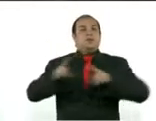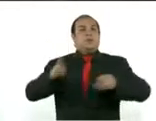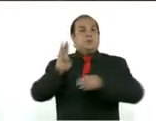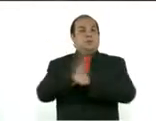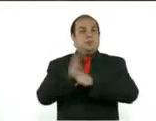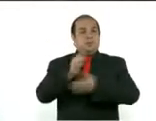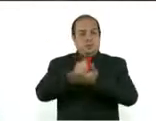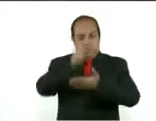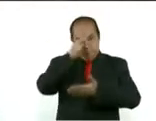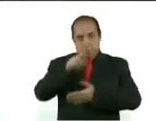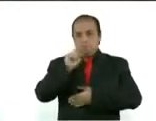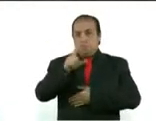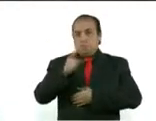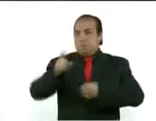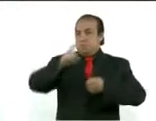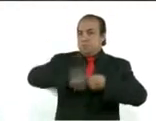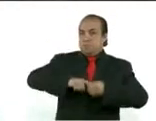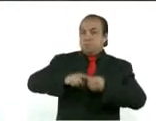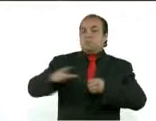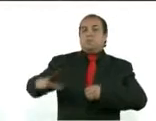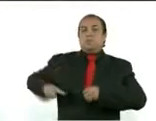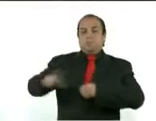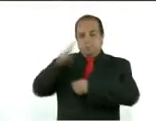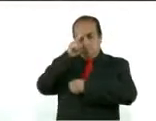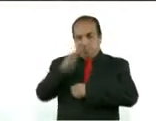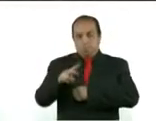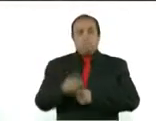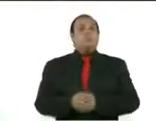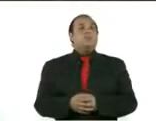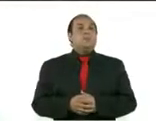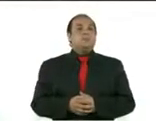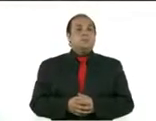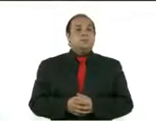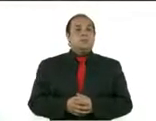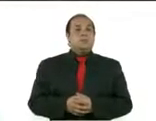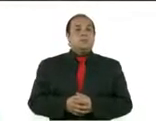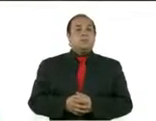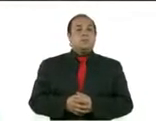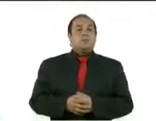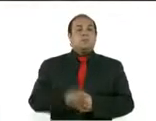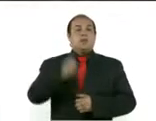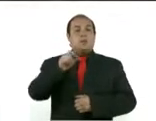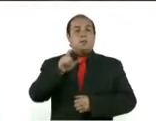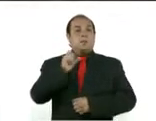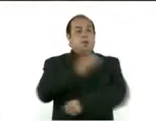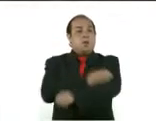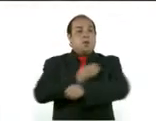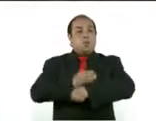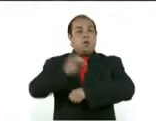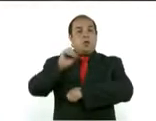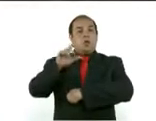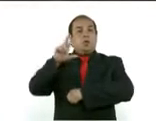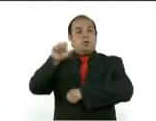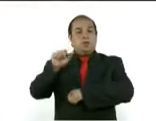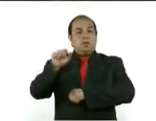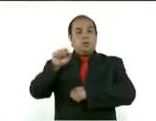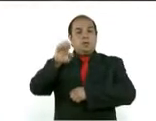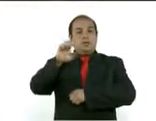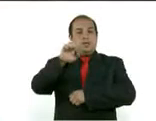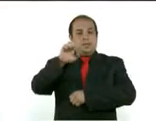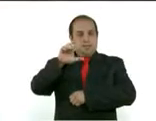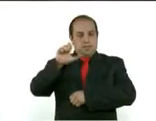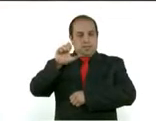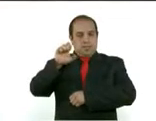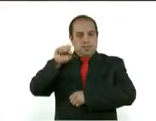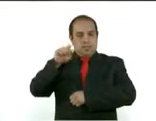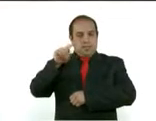México, también del Gobierno de México. Y está con nosotros Oliva López, secretaria de Salud, Estela Damián, directora